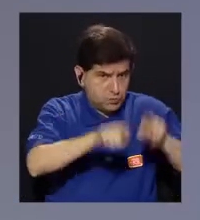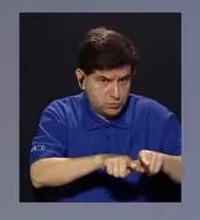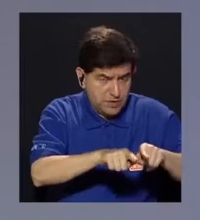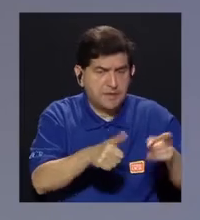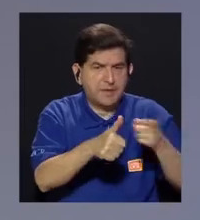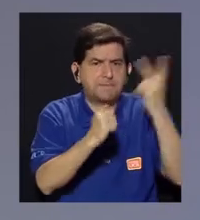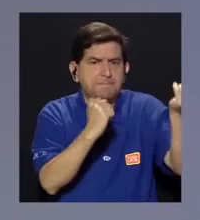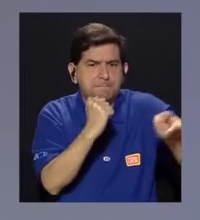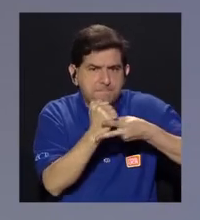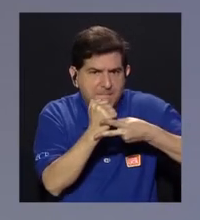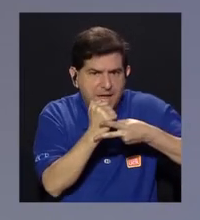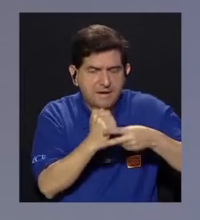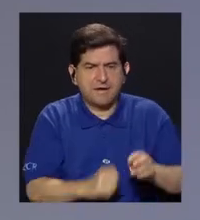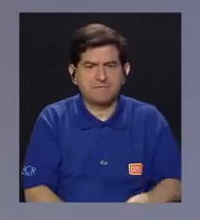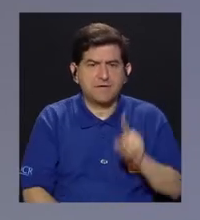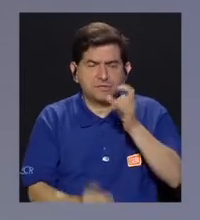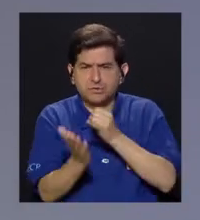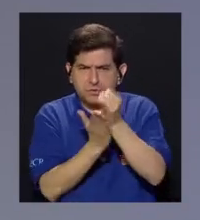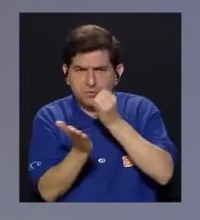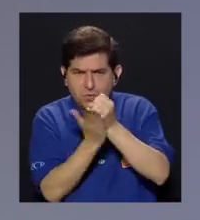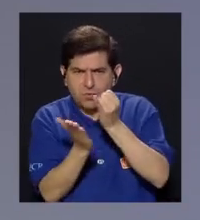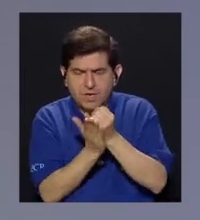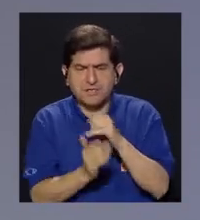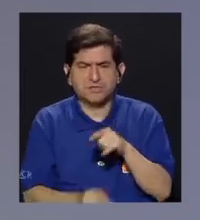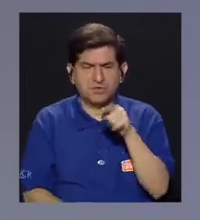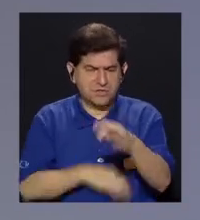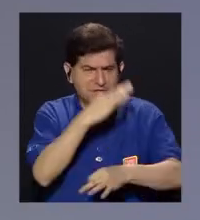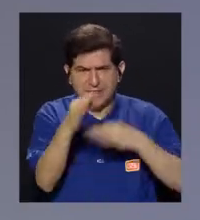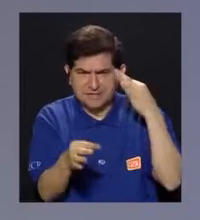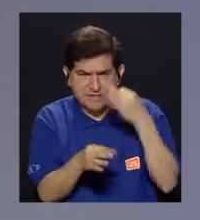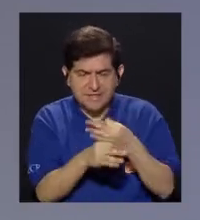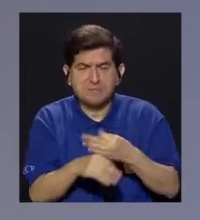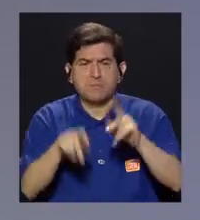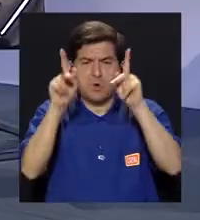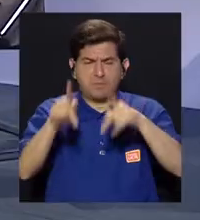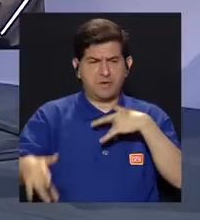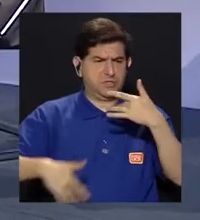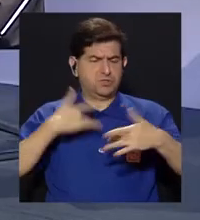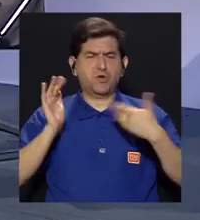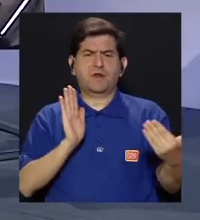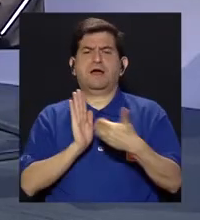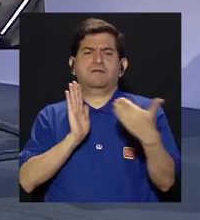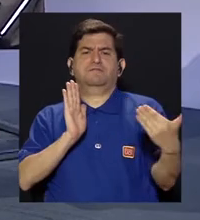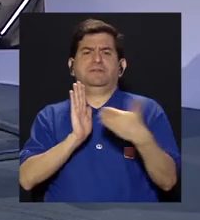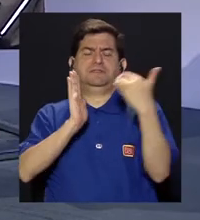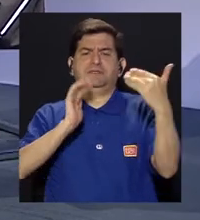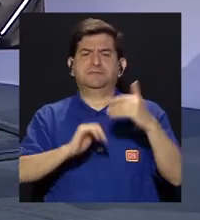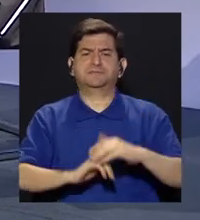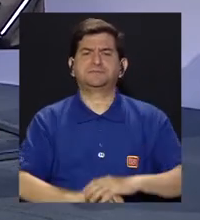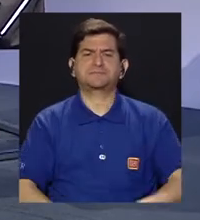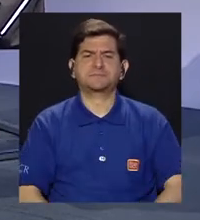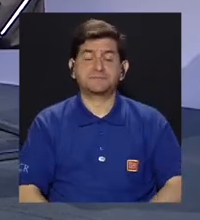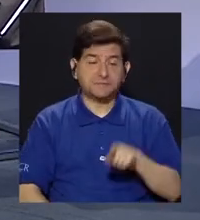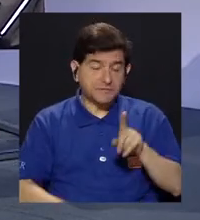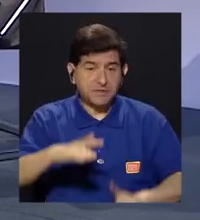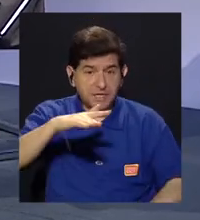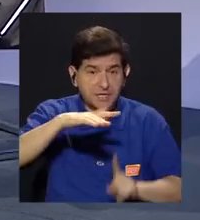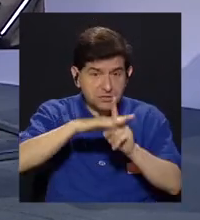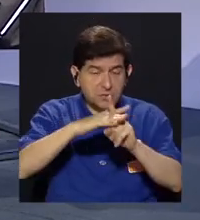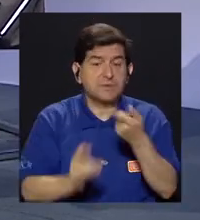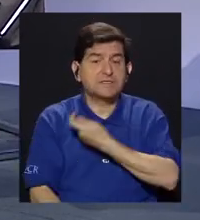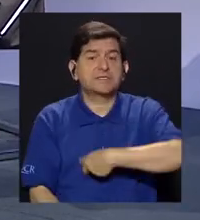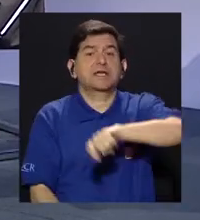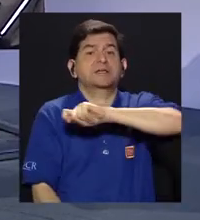por primera vez una investigación en ese tanto y cuanto una persona sintió que le afectaba y esto emerge y